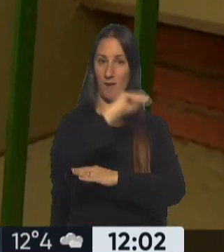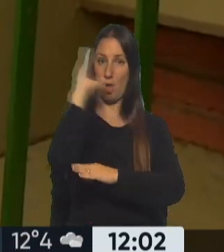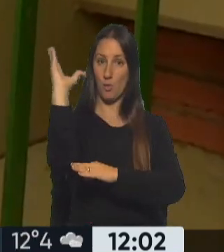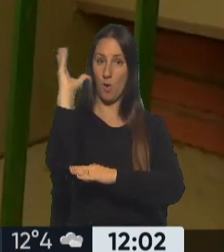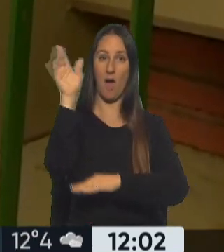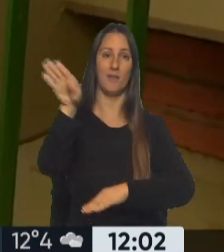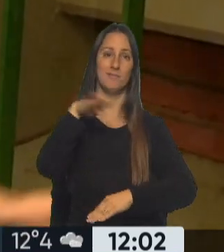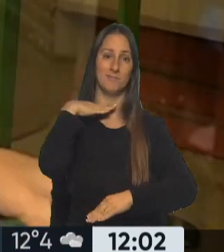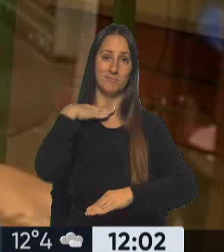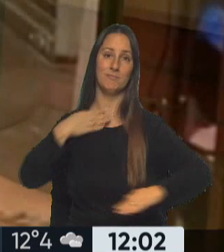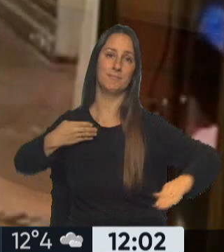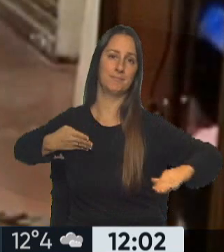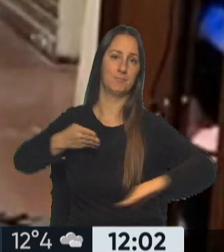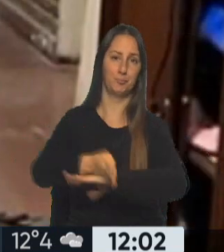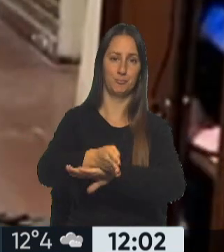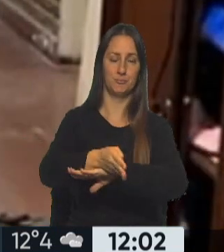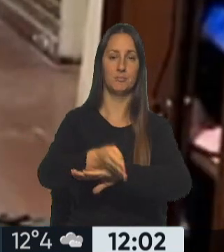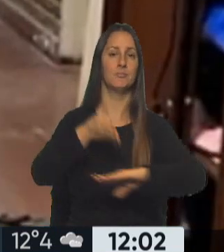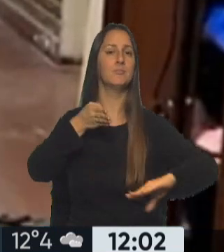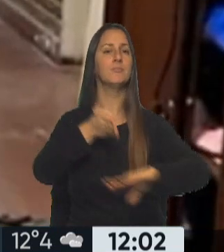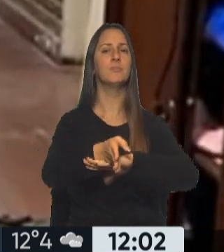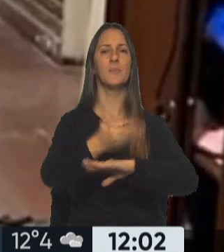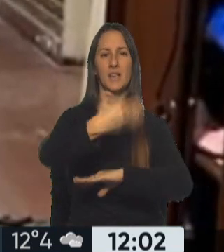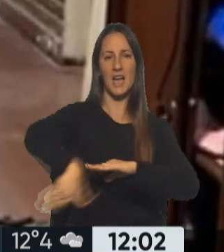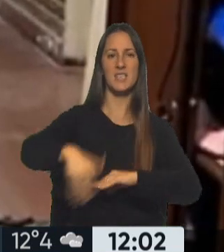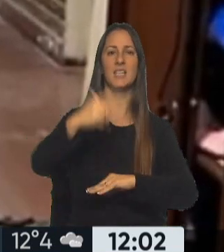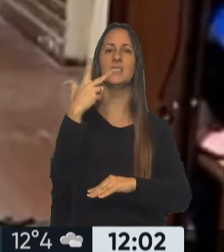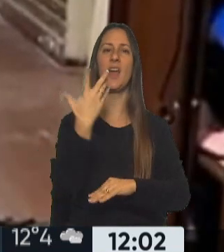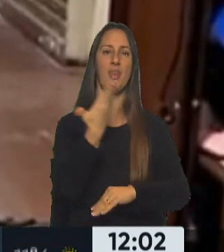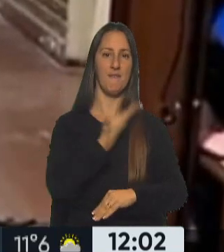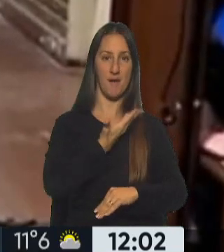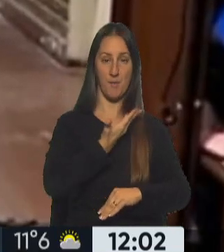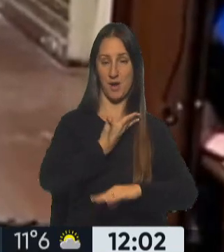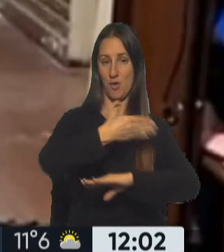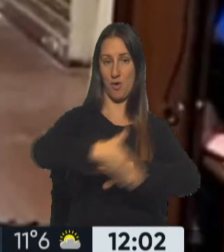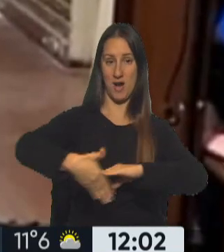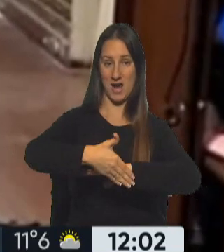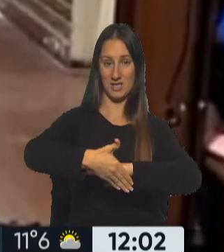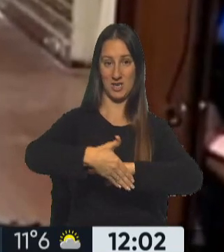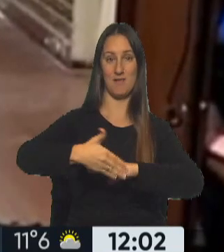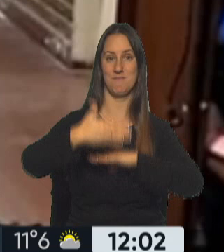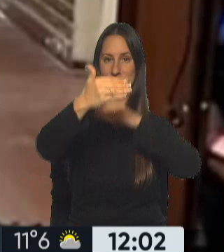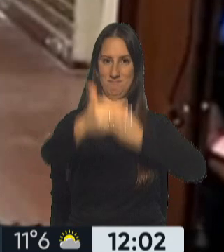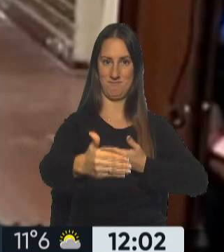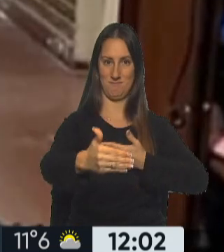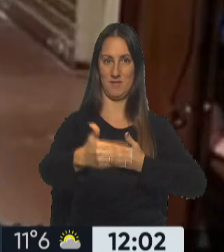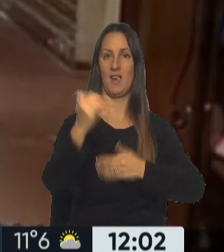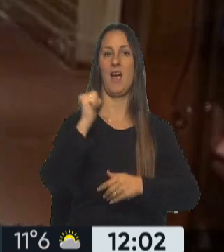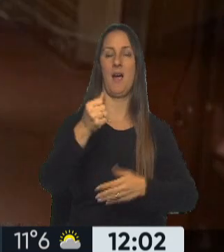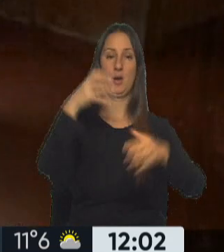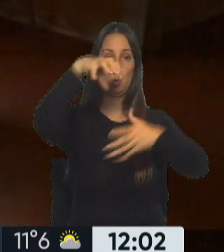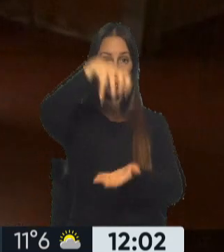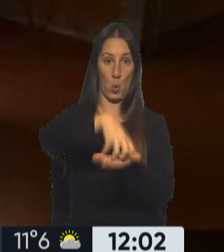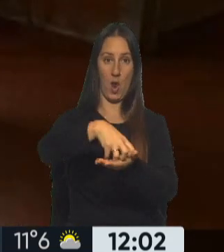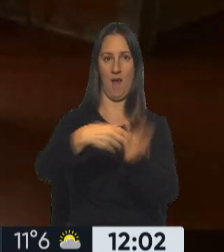delincuentes delincuentes que habrían ingresado por la calle 3 de febrero la calle que es paralela O sea la que daría a la espalda de